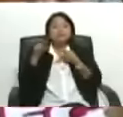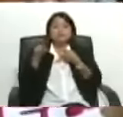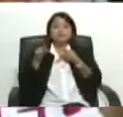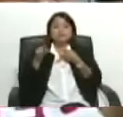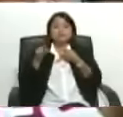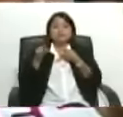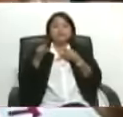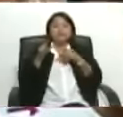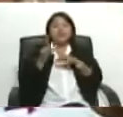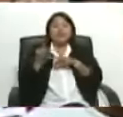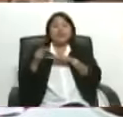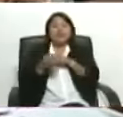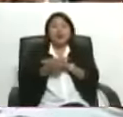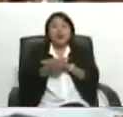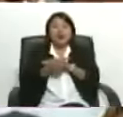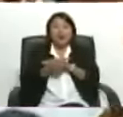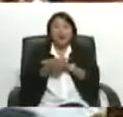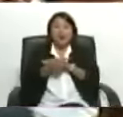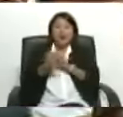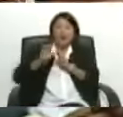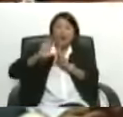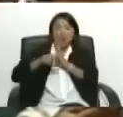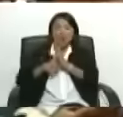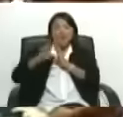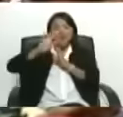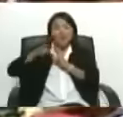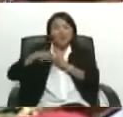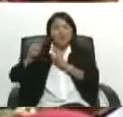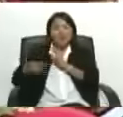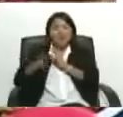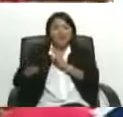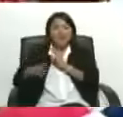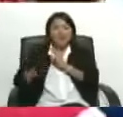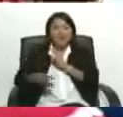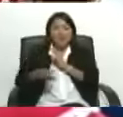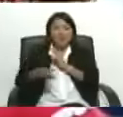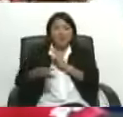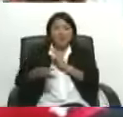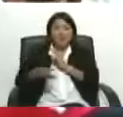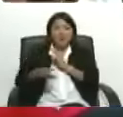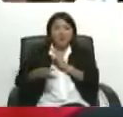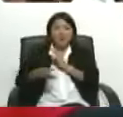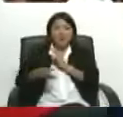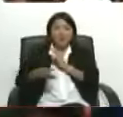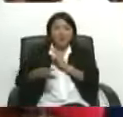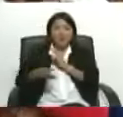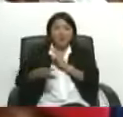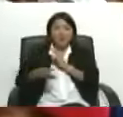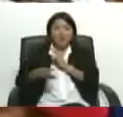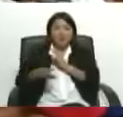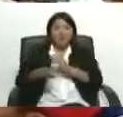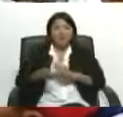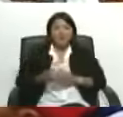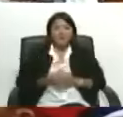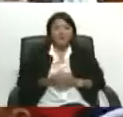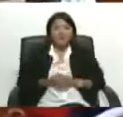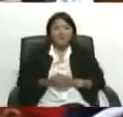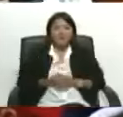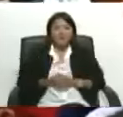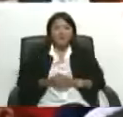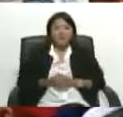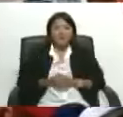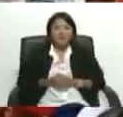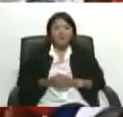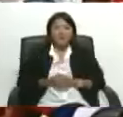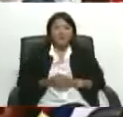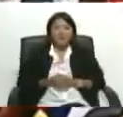desde Guyana, de despojarnos a nosotros de nuestro territorio, de despojar a Venezuela de un